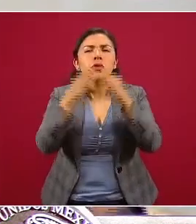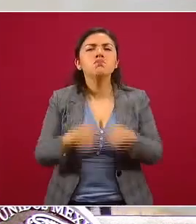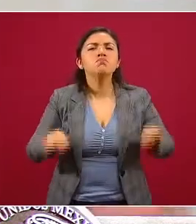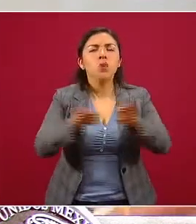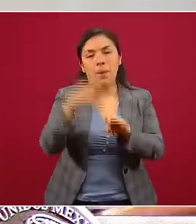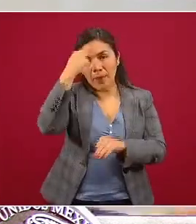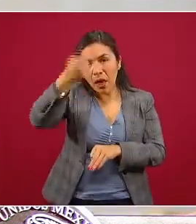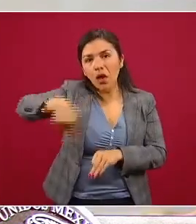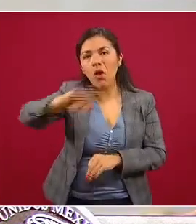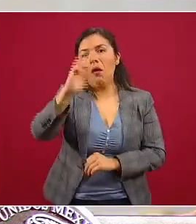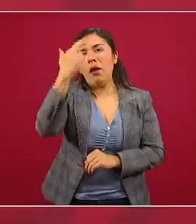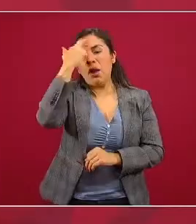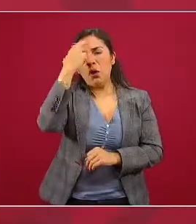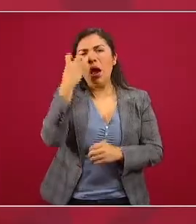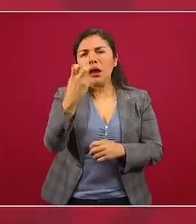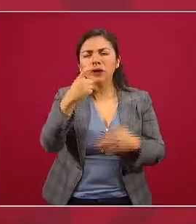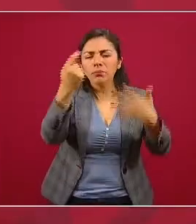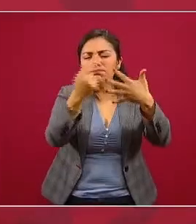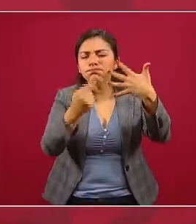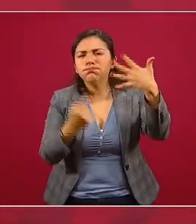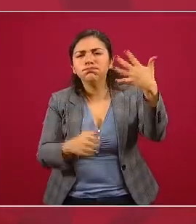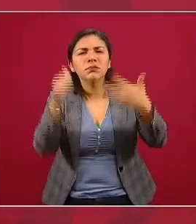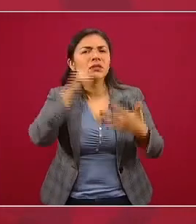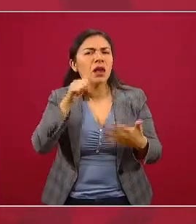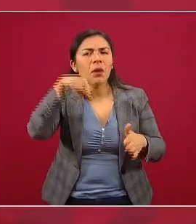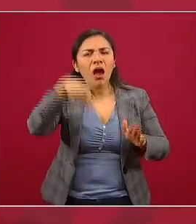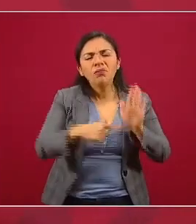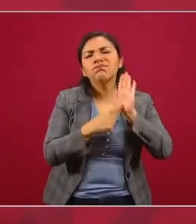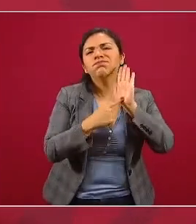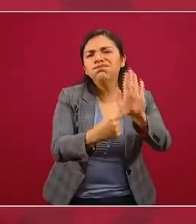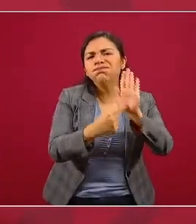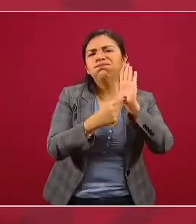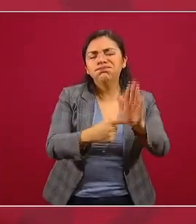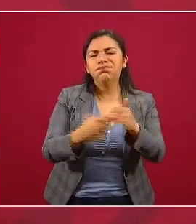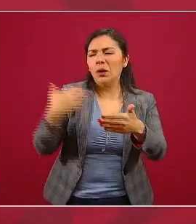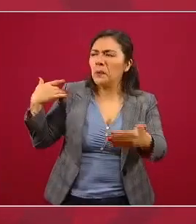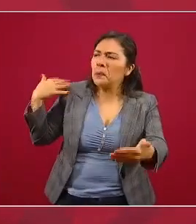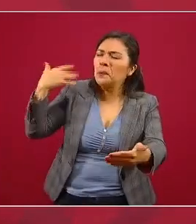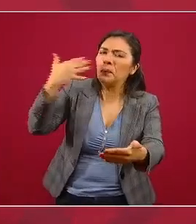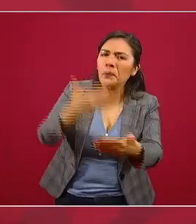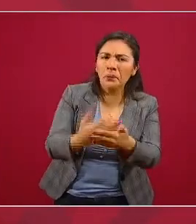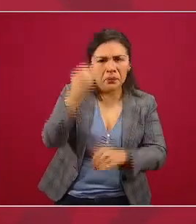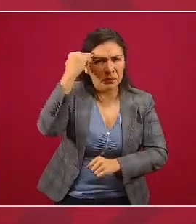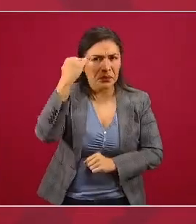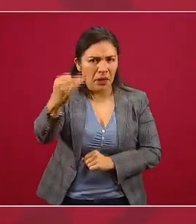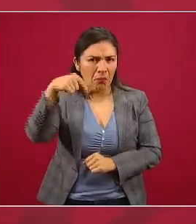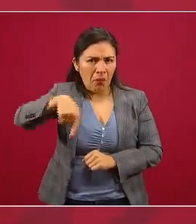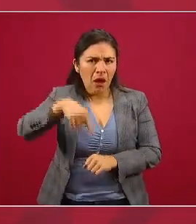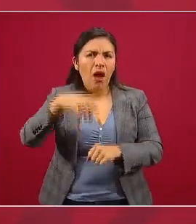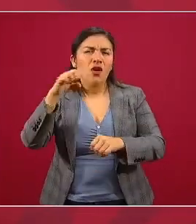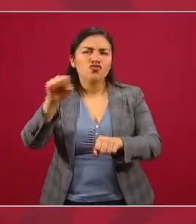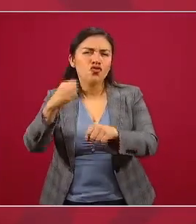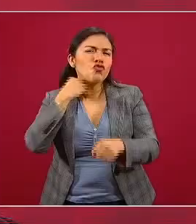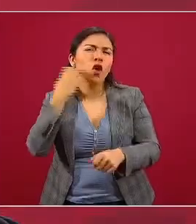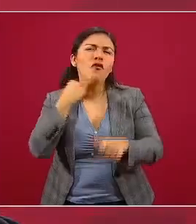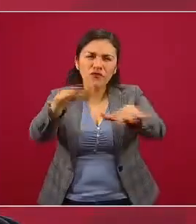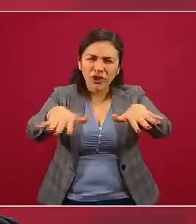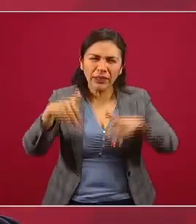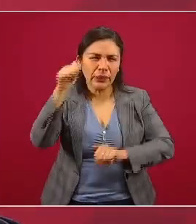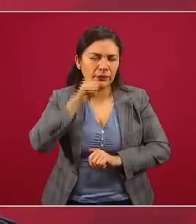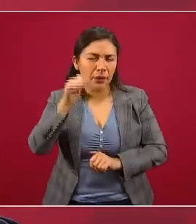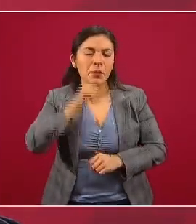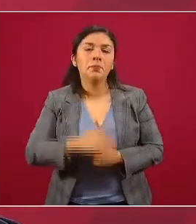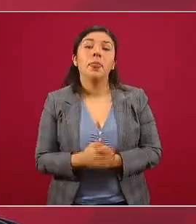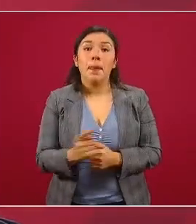recordar estos elementos que hemos estado marcando a lo largo de esta epidemia. El primero es recordar